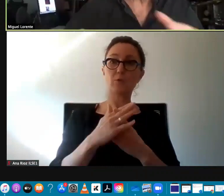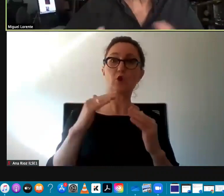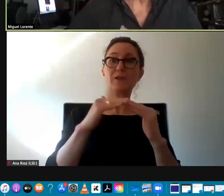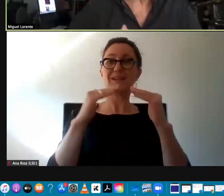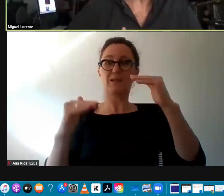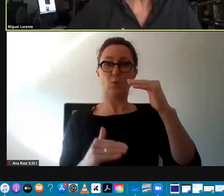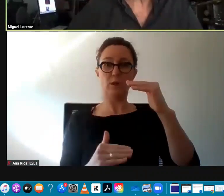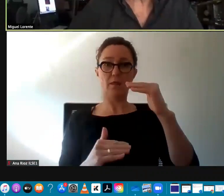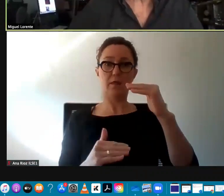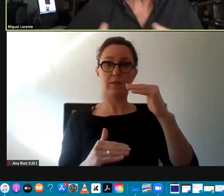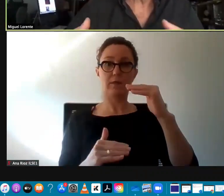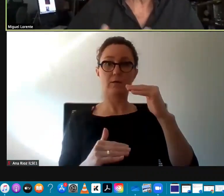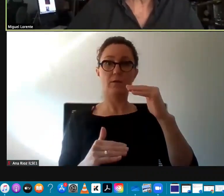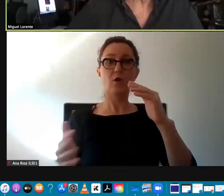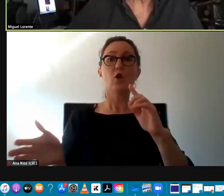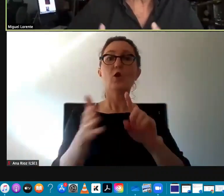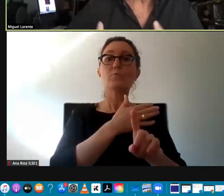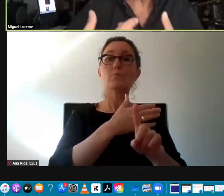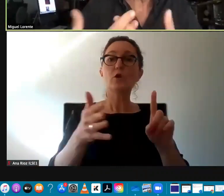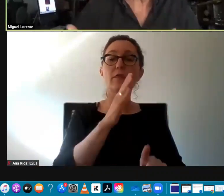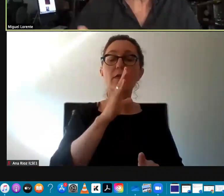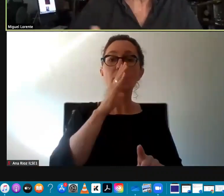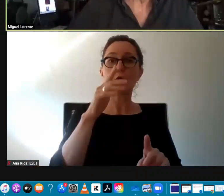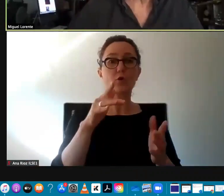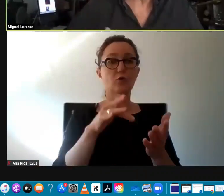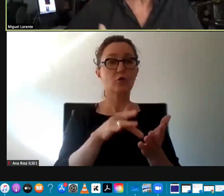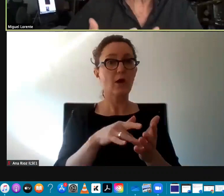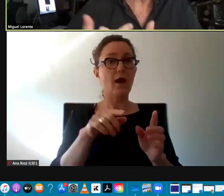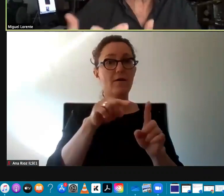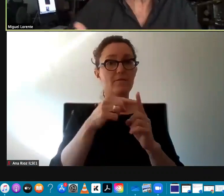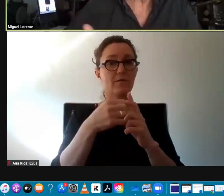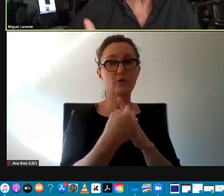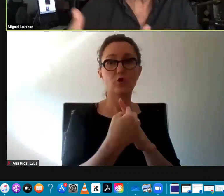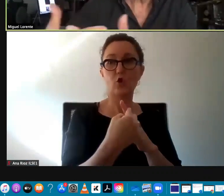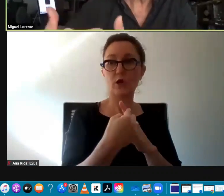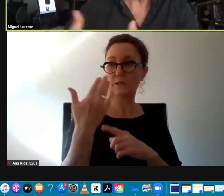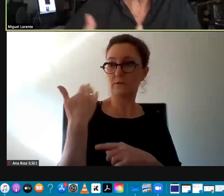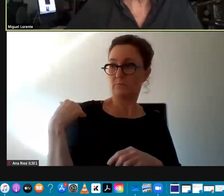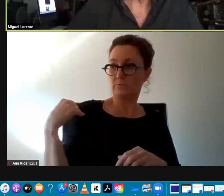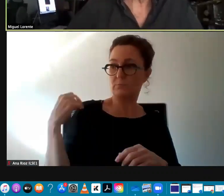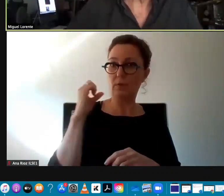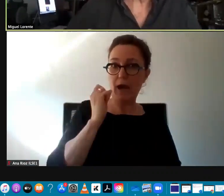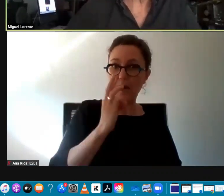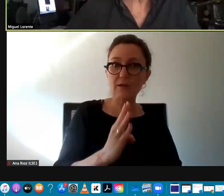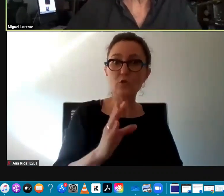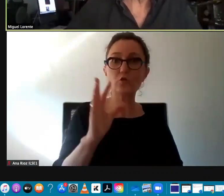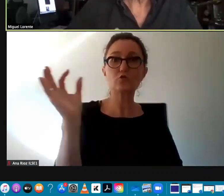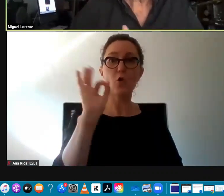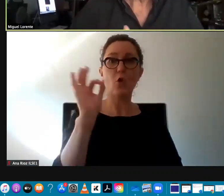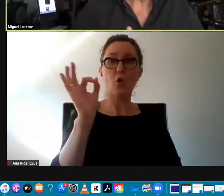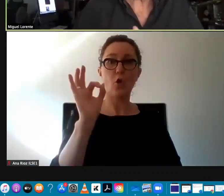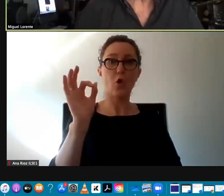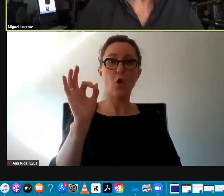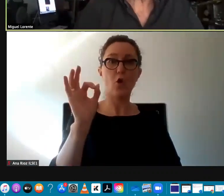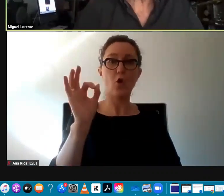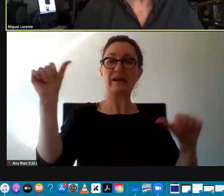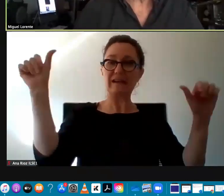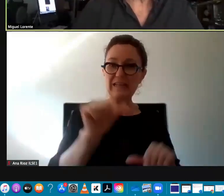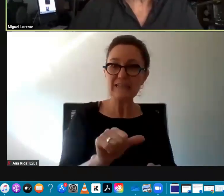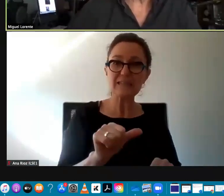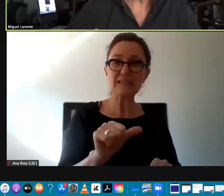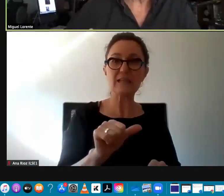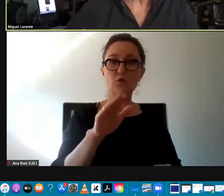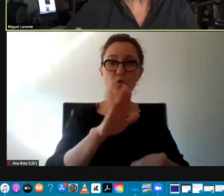consecuencia de elementos o factores que hayan podido suceder en los últimos años o en alguna crisis ocurrida un tiempo atrás, sino que forma